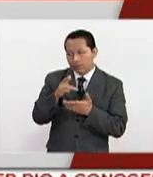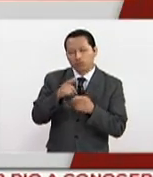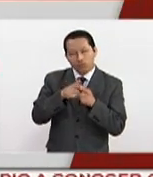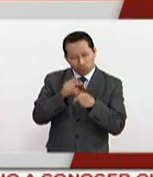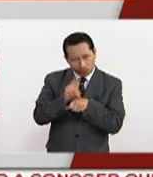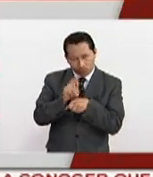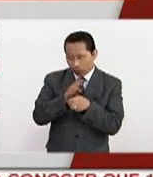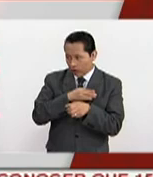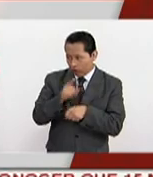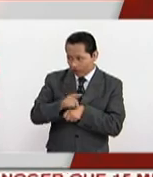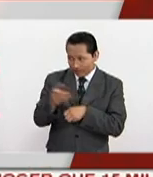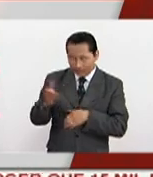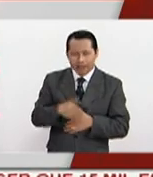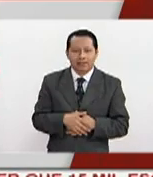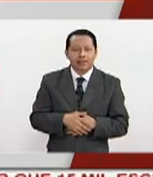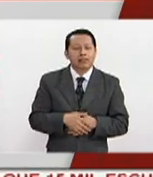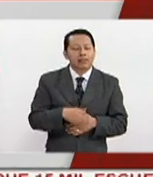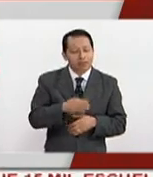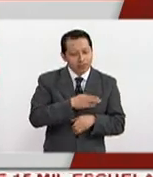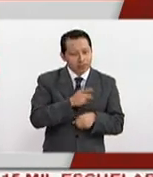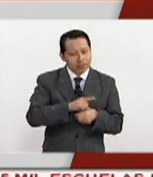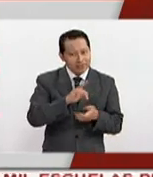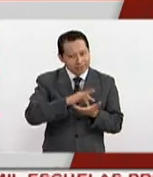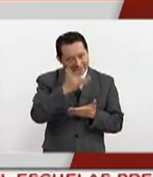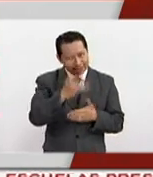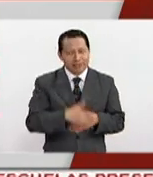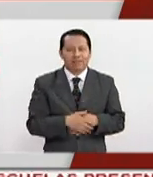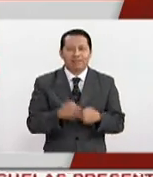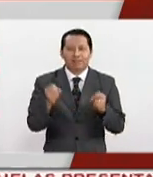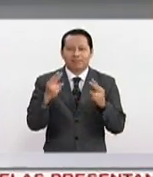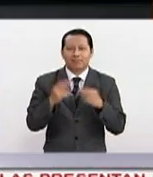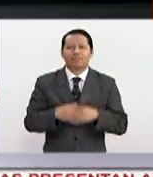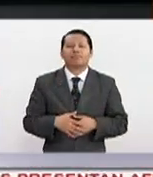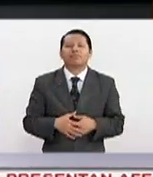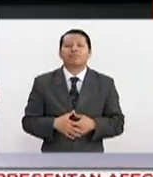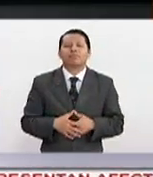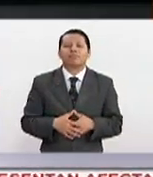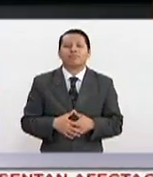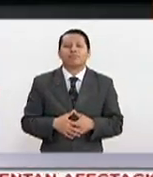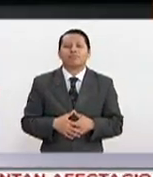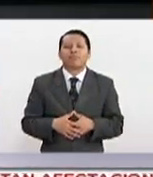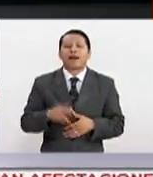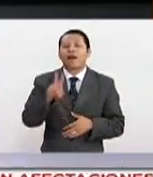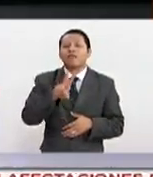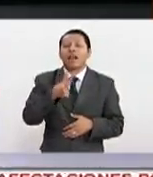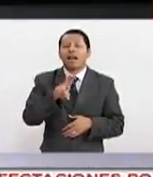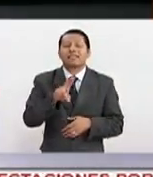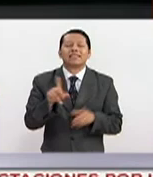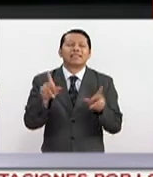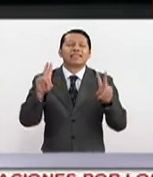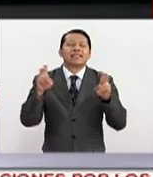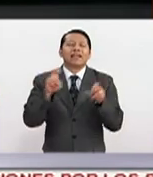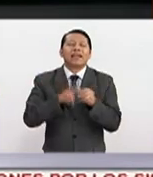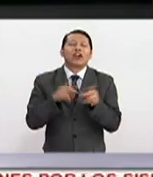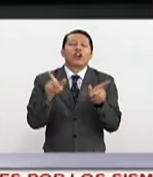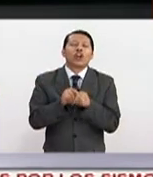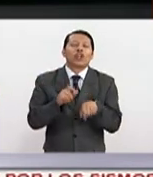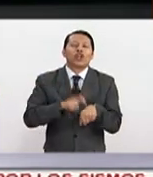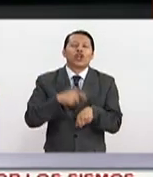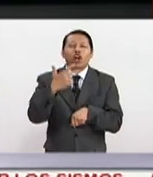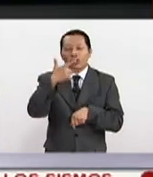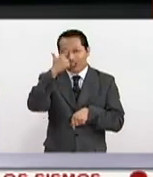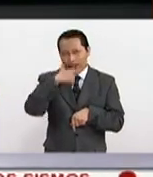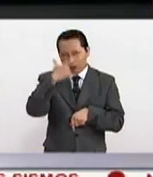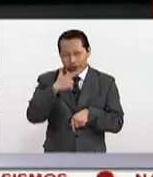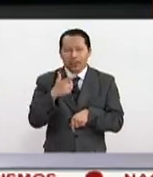seguimiento. Buenos días. Muy buenos días, gracias. Hasta luego. Viernes de En Corto, en punto de las 8 de la noche. No